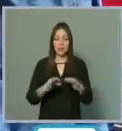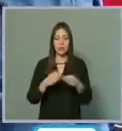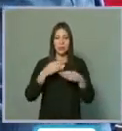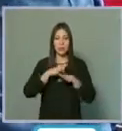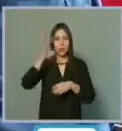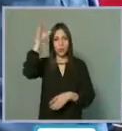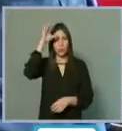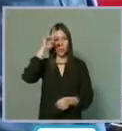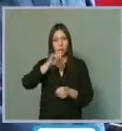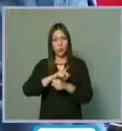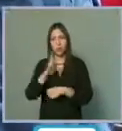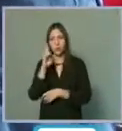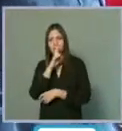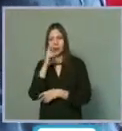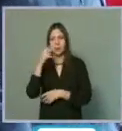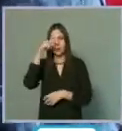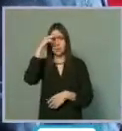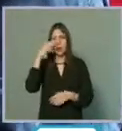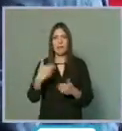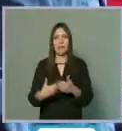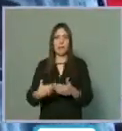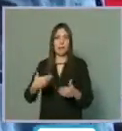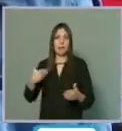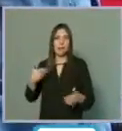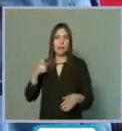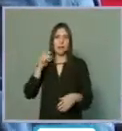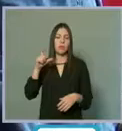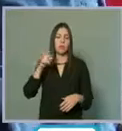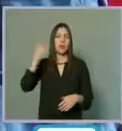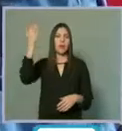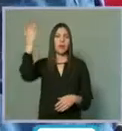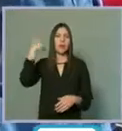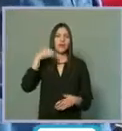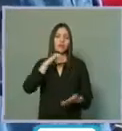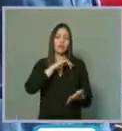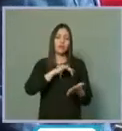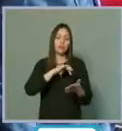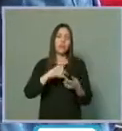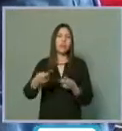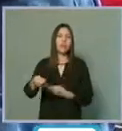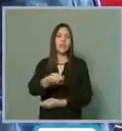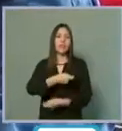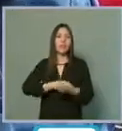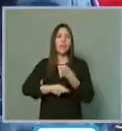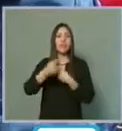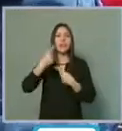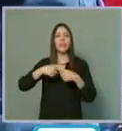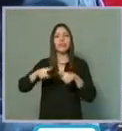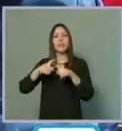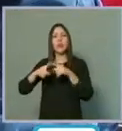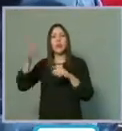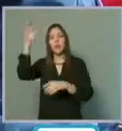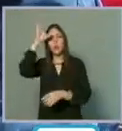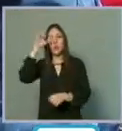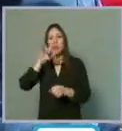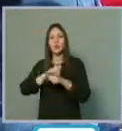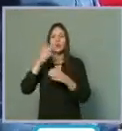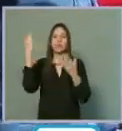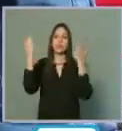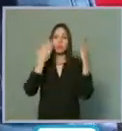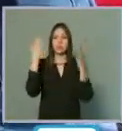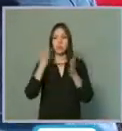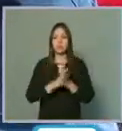o el antiguo nombre que tenía antes, desde la literatura hasta intercambios culturales o estudiantes. Sí,